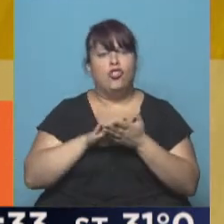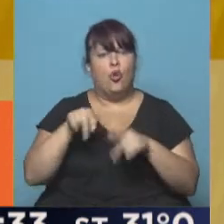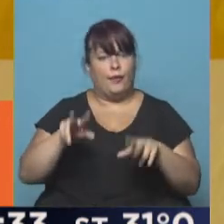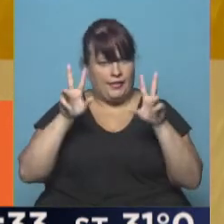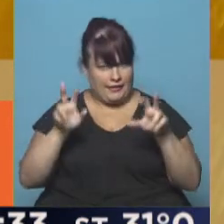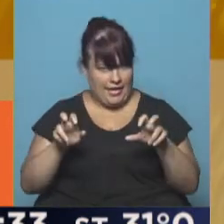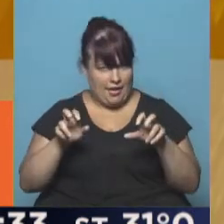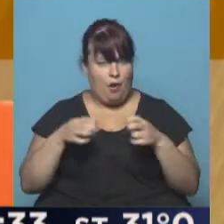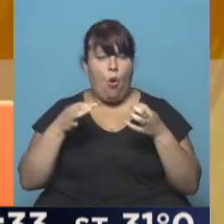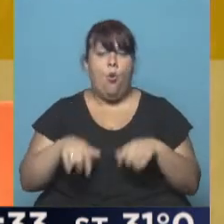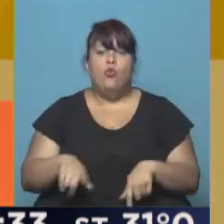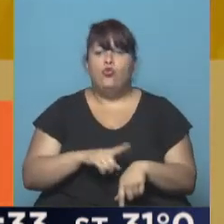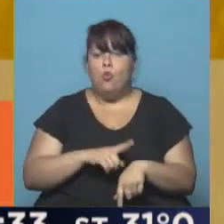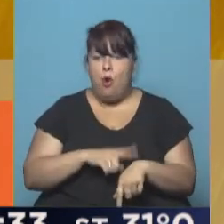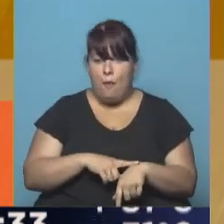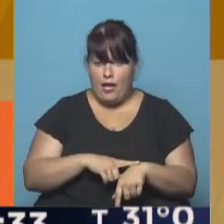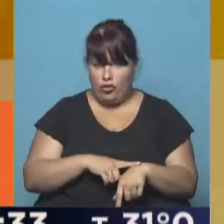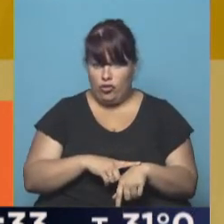en un momento en el cual